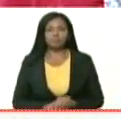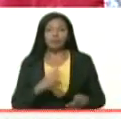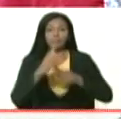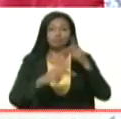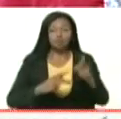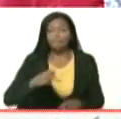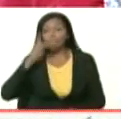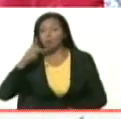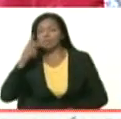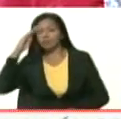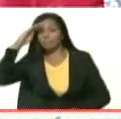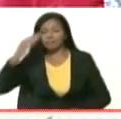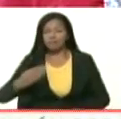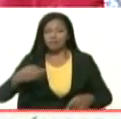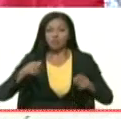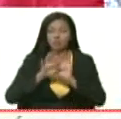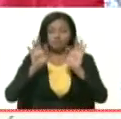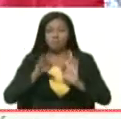político, militar,